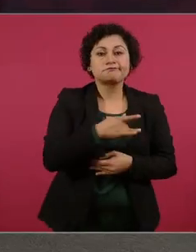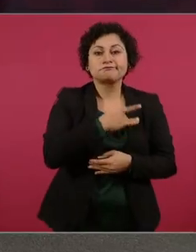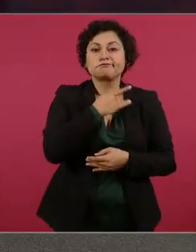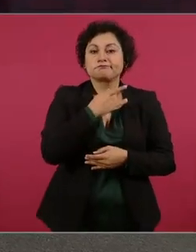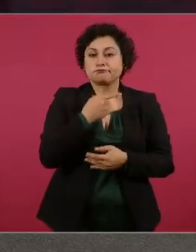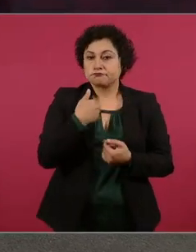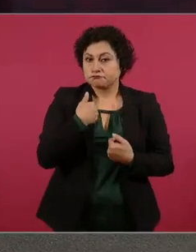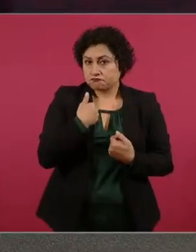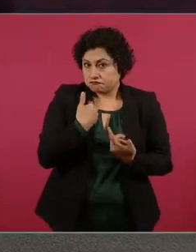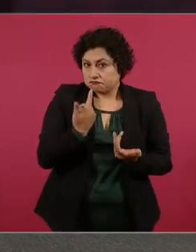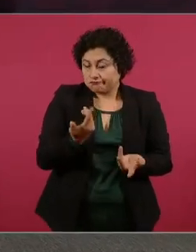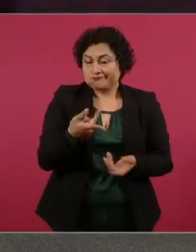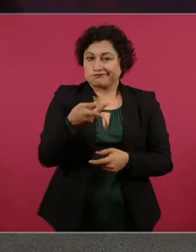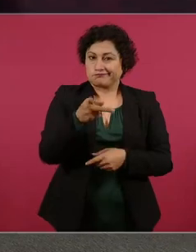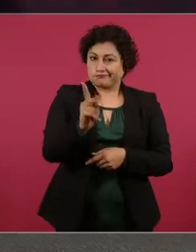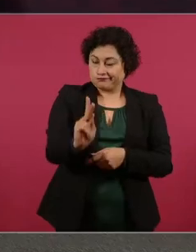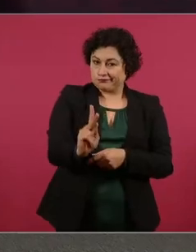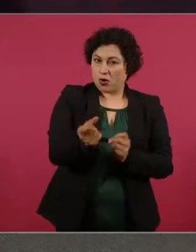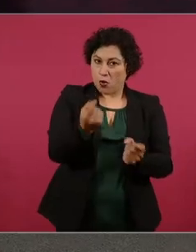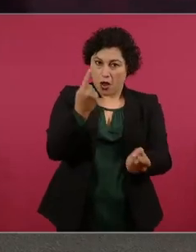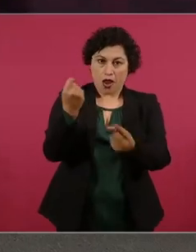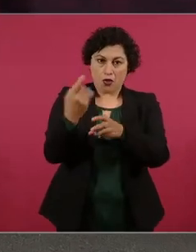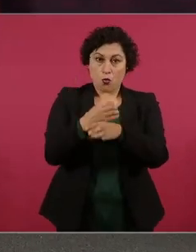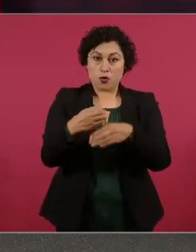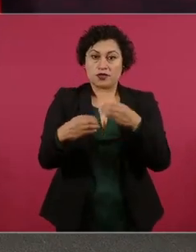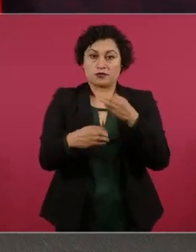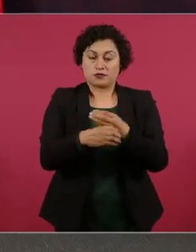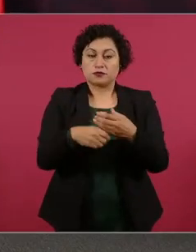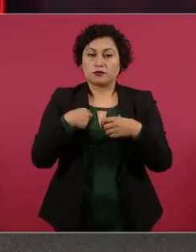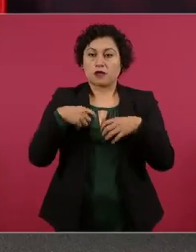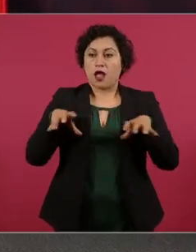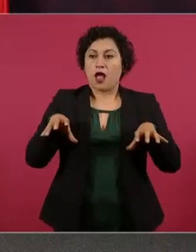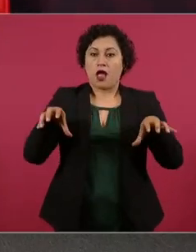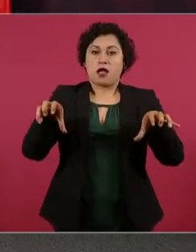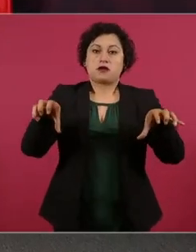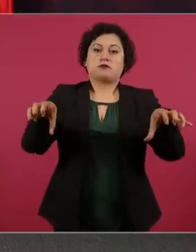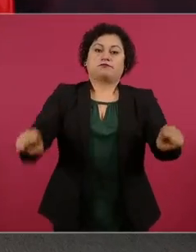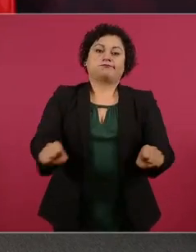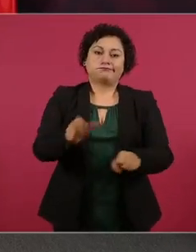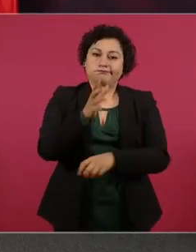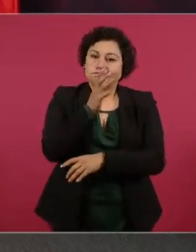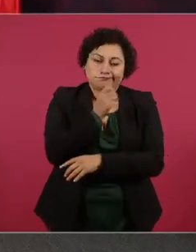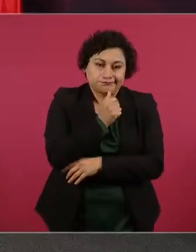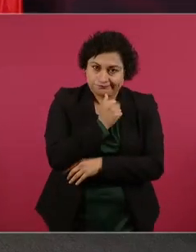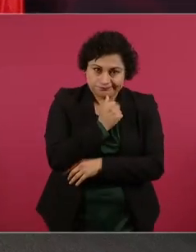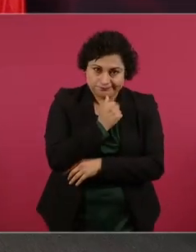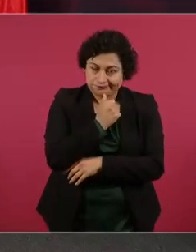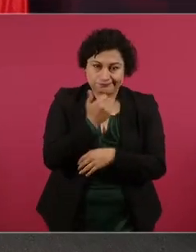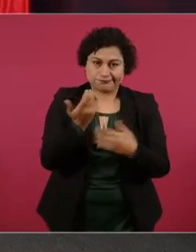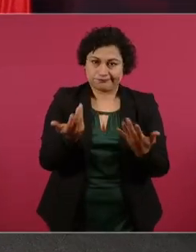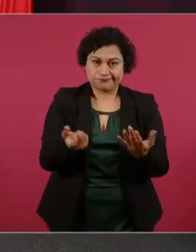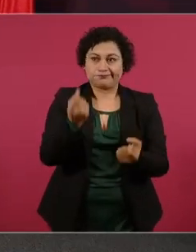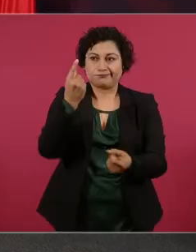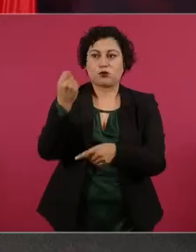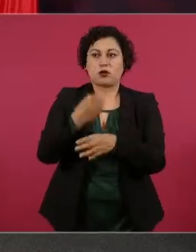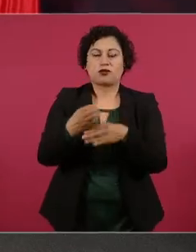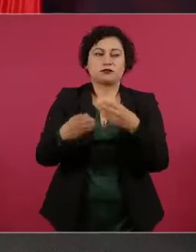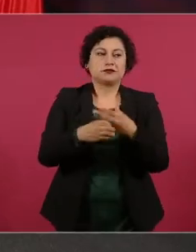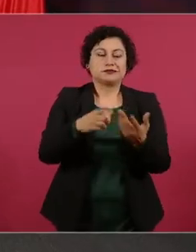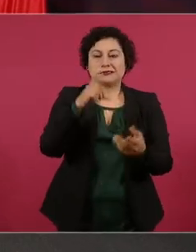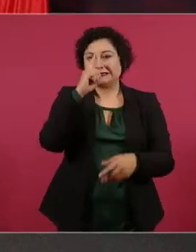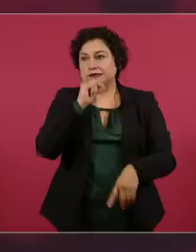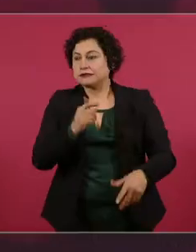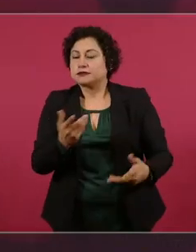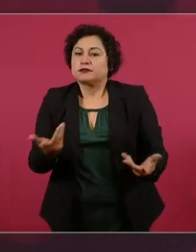hay cosas que sí no puedo conocer, pero una vez que ya se sabe,